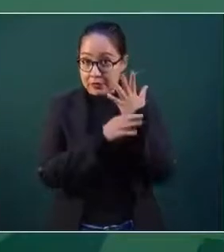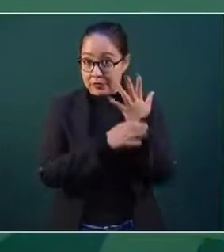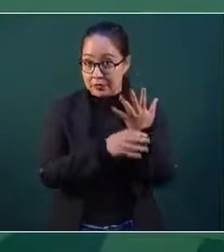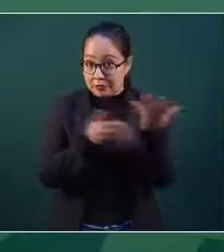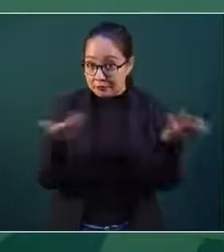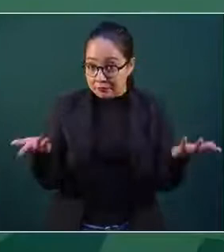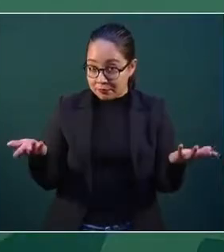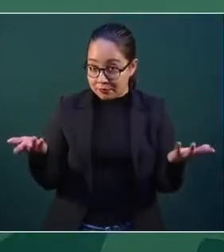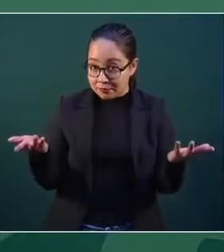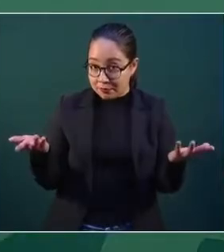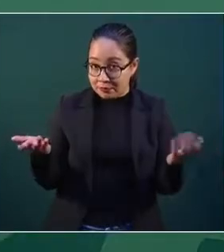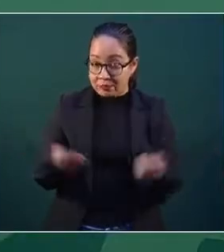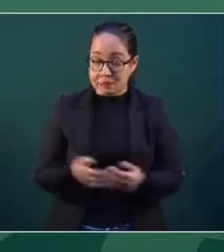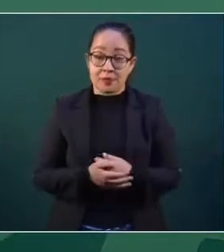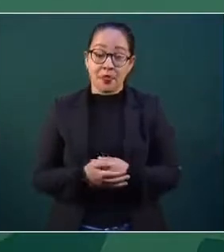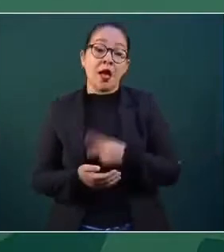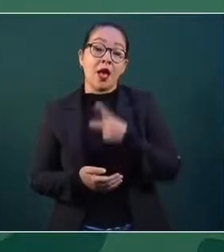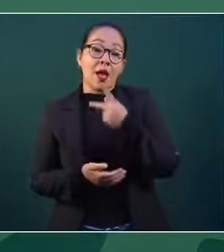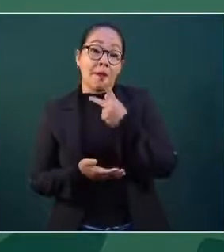¿Plata o plomo?